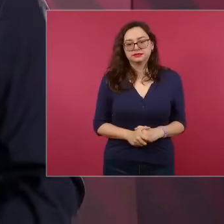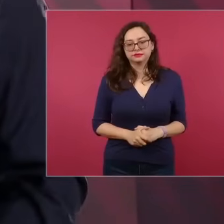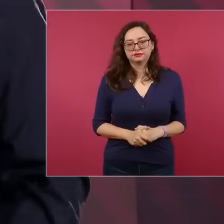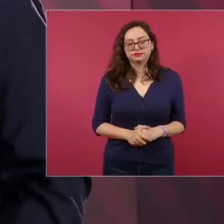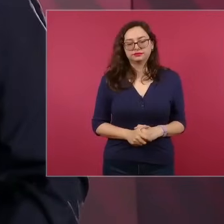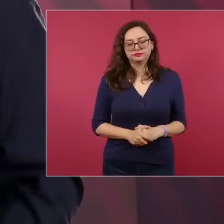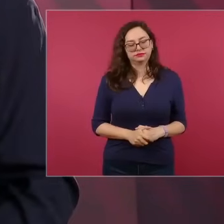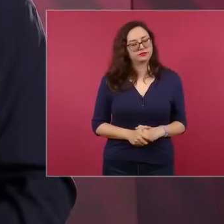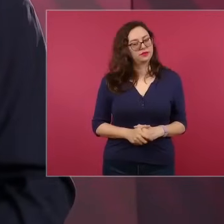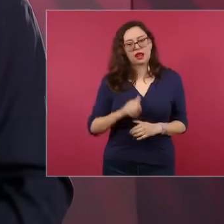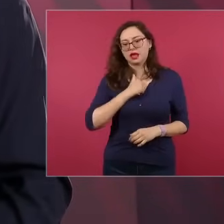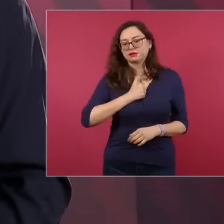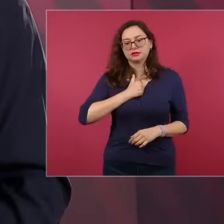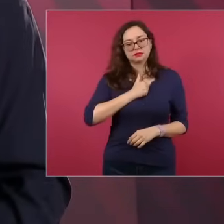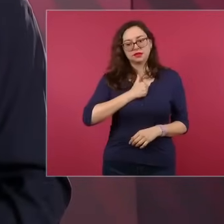Pobre país,